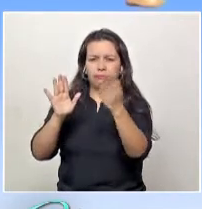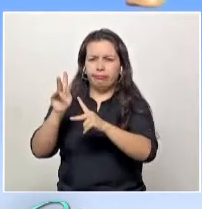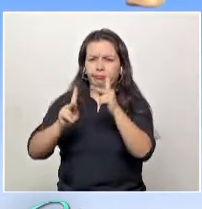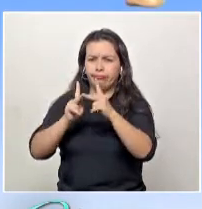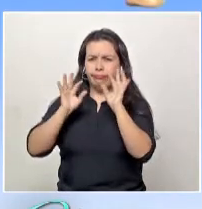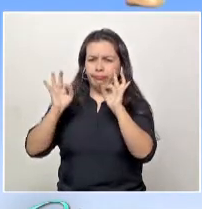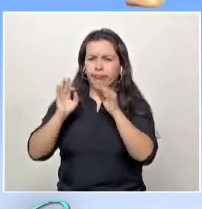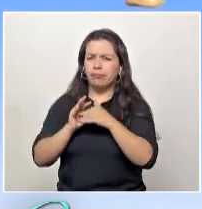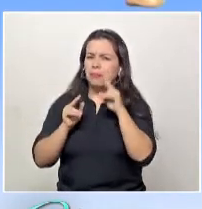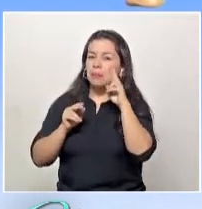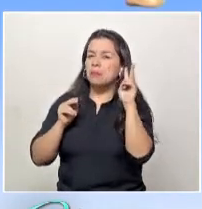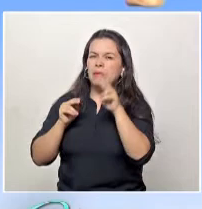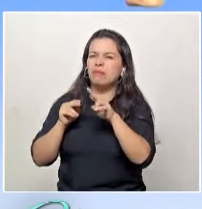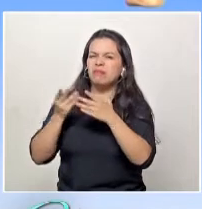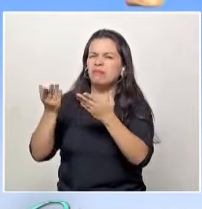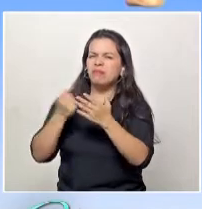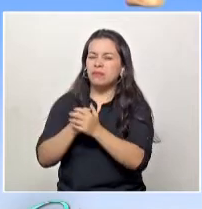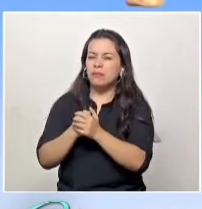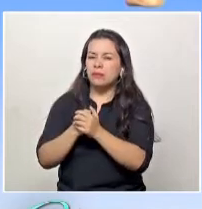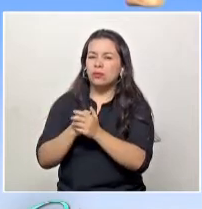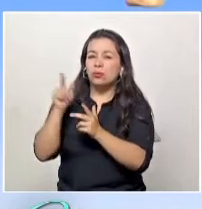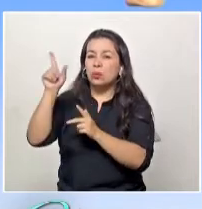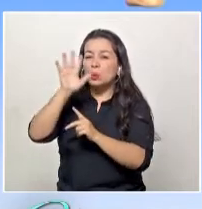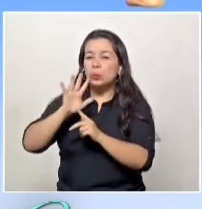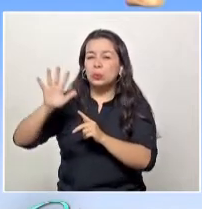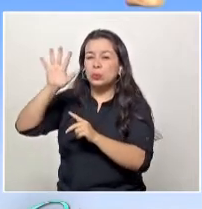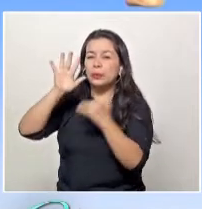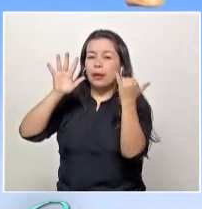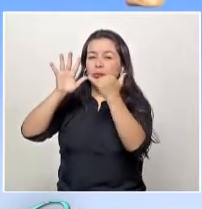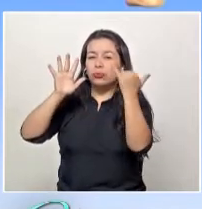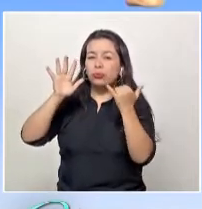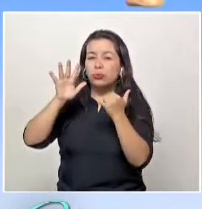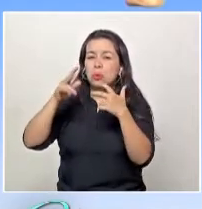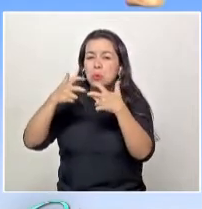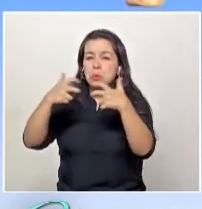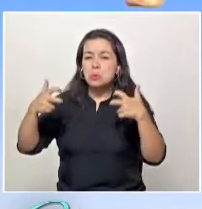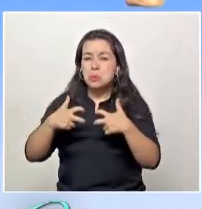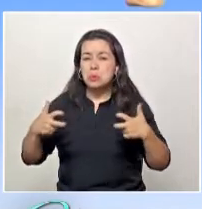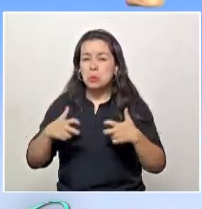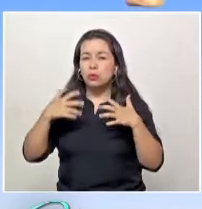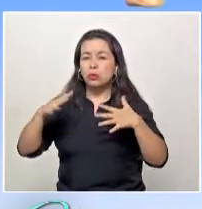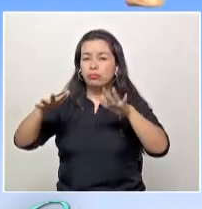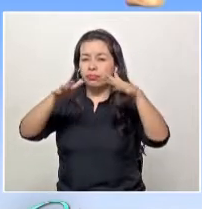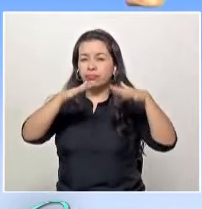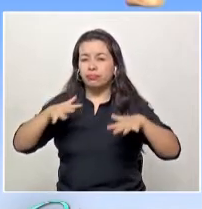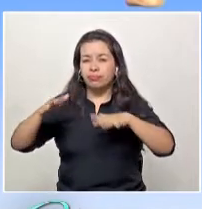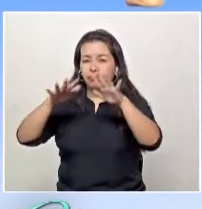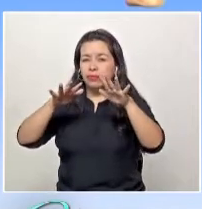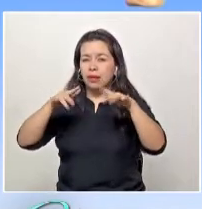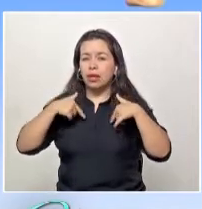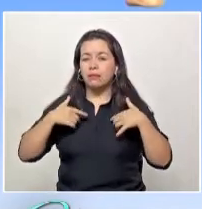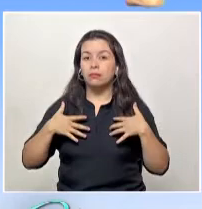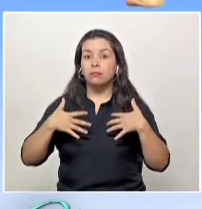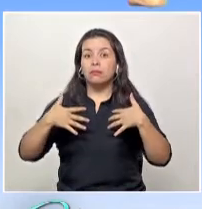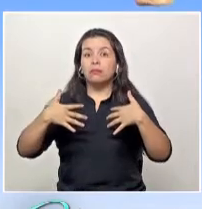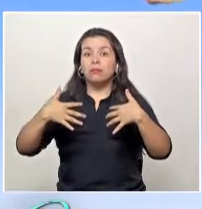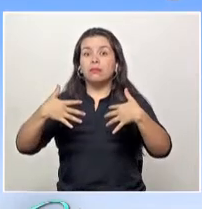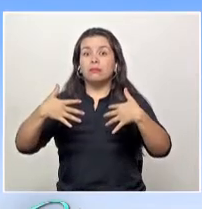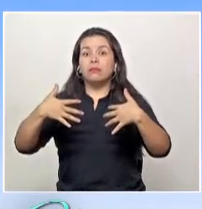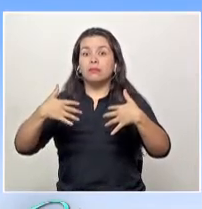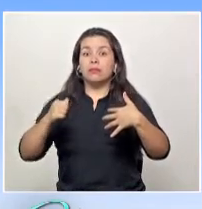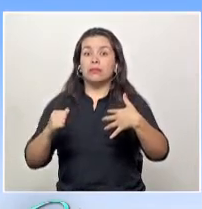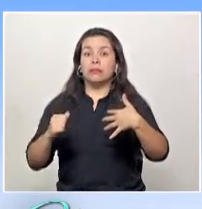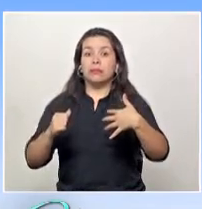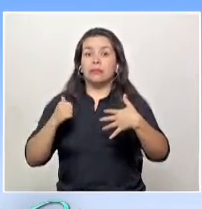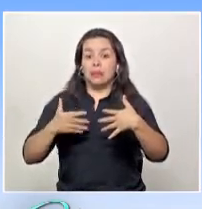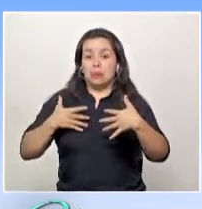que ven ustedes ahí en el fondo azul, entre esas costillas, sean los nervios. Entonces, mire, él respira. Y atrás salen